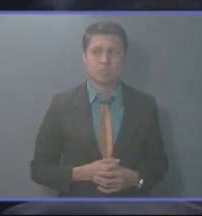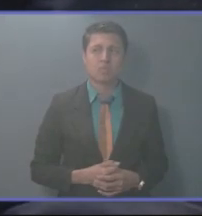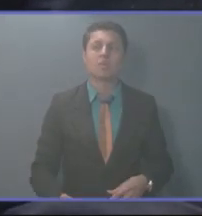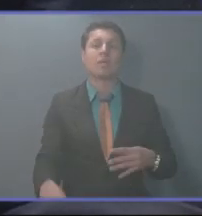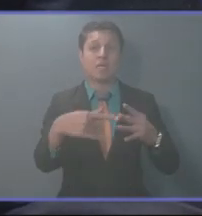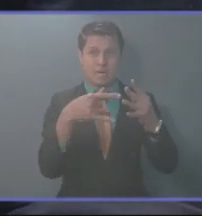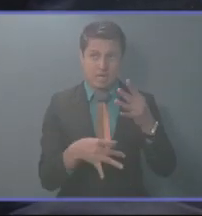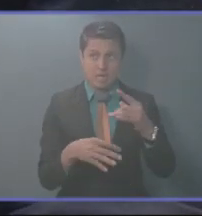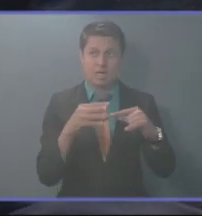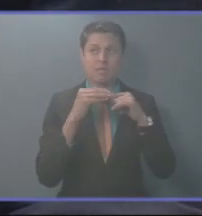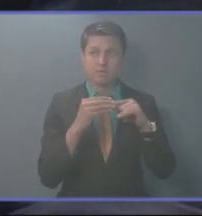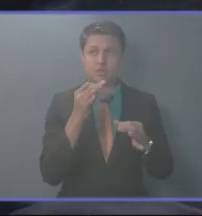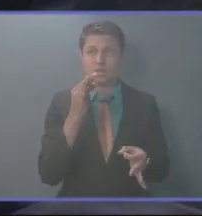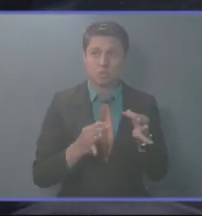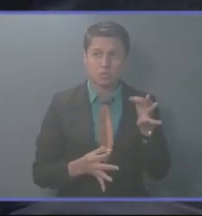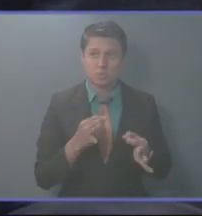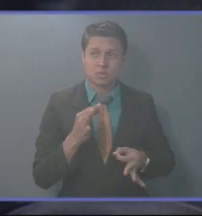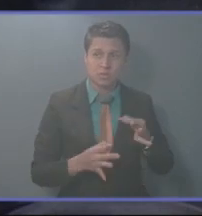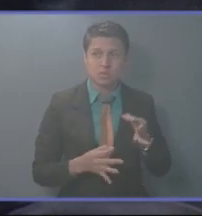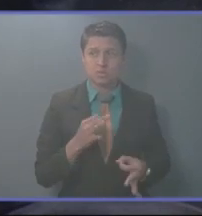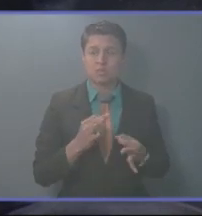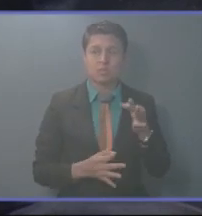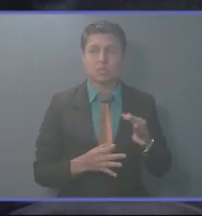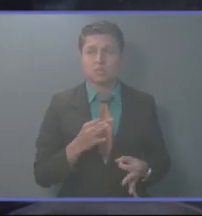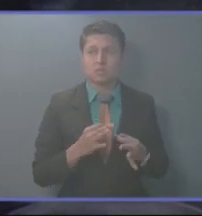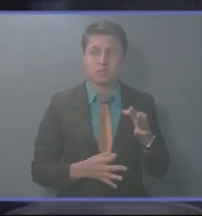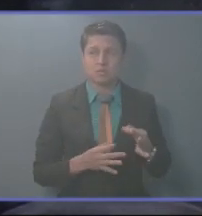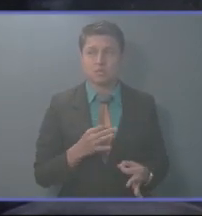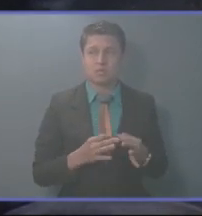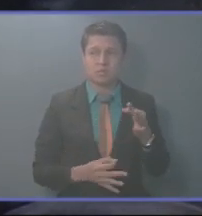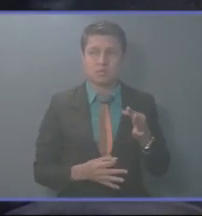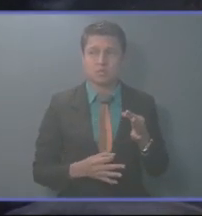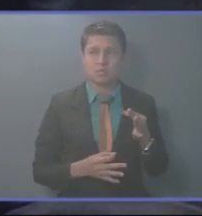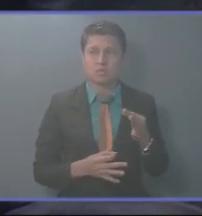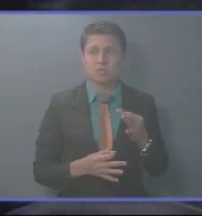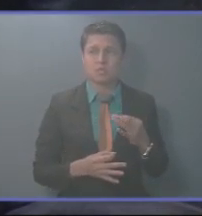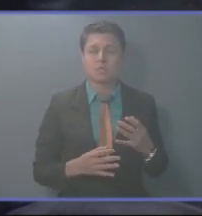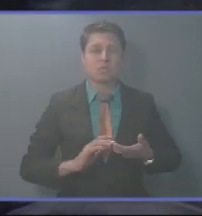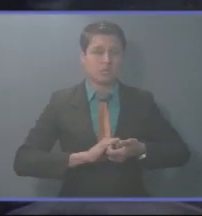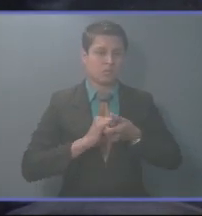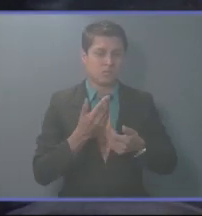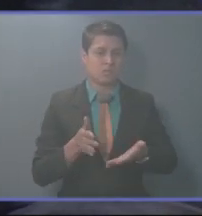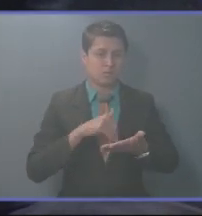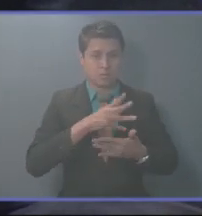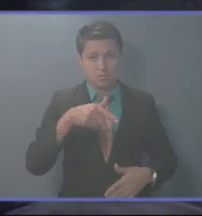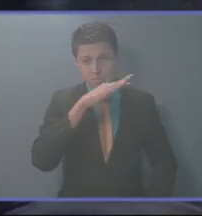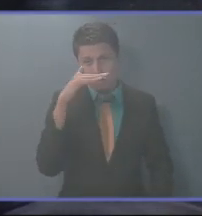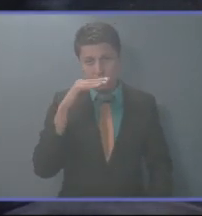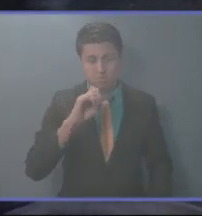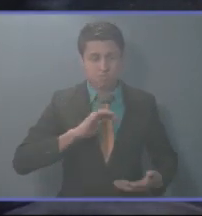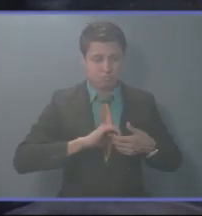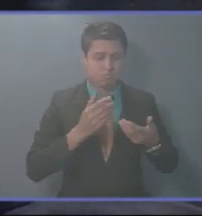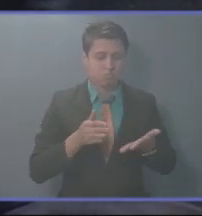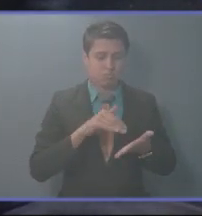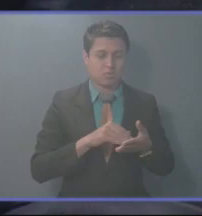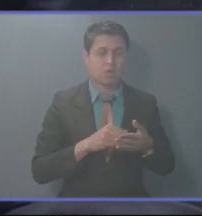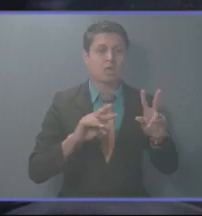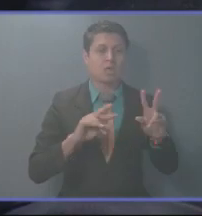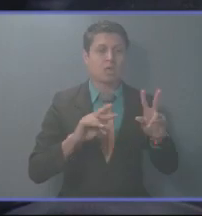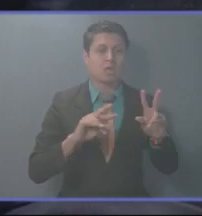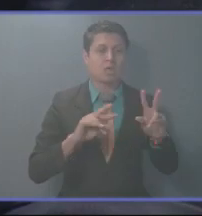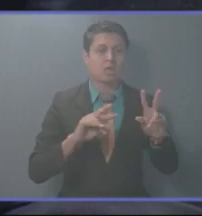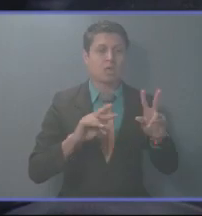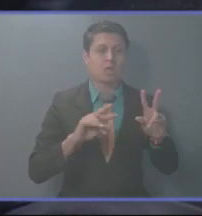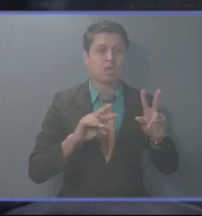Ley Especial de Justicia Transicional, Reparación y Reconciliación Nacional. Título preliminar,